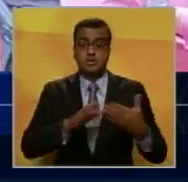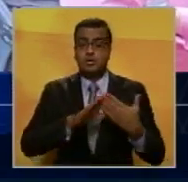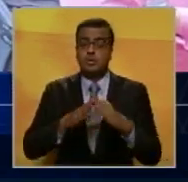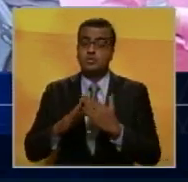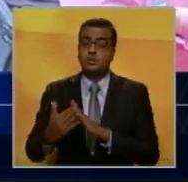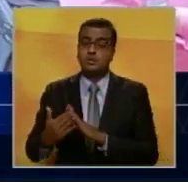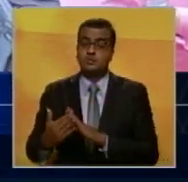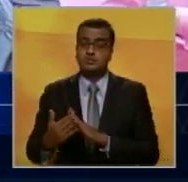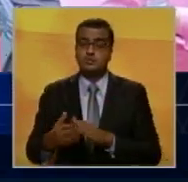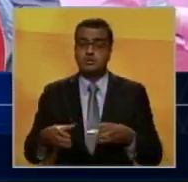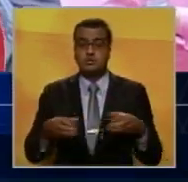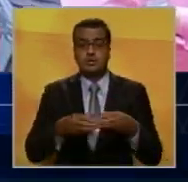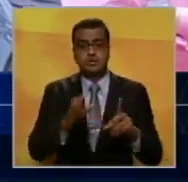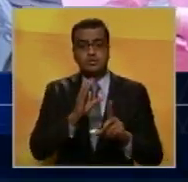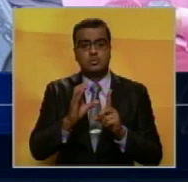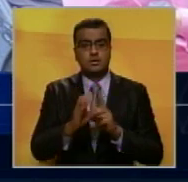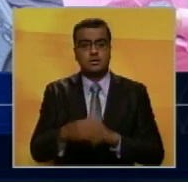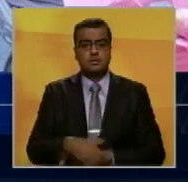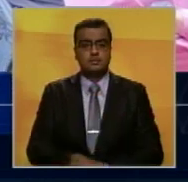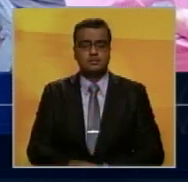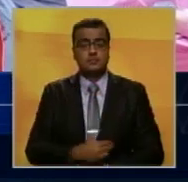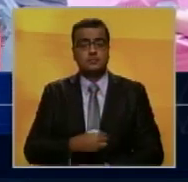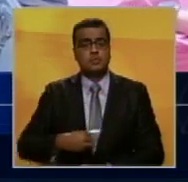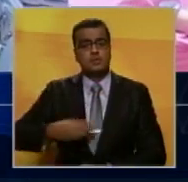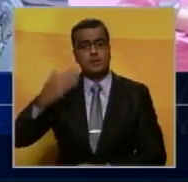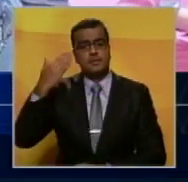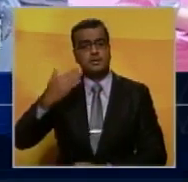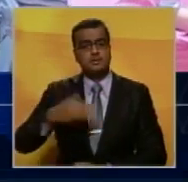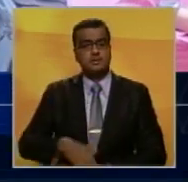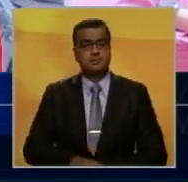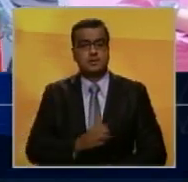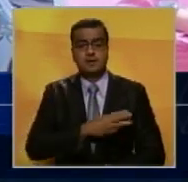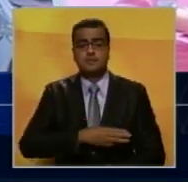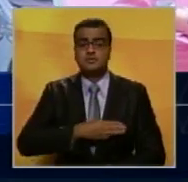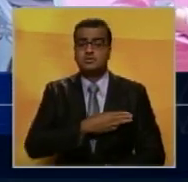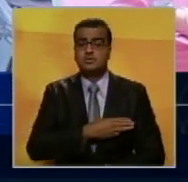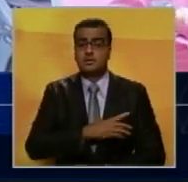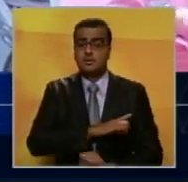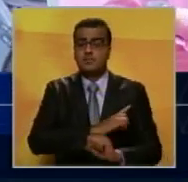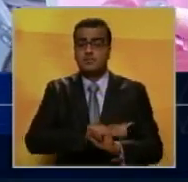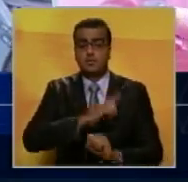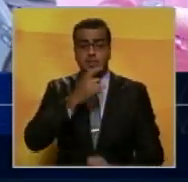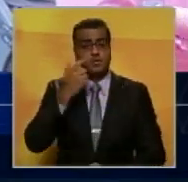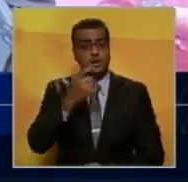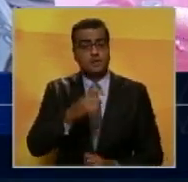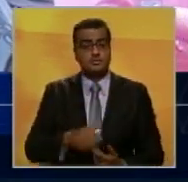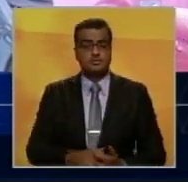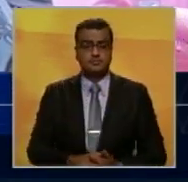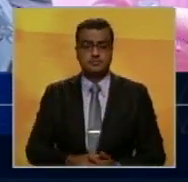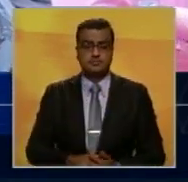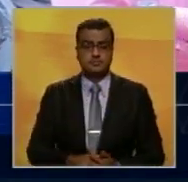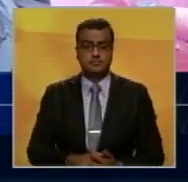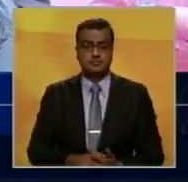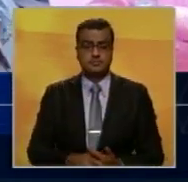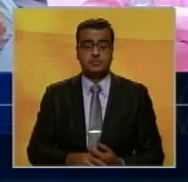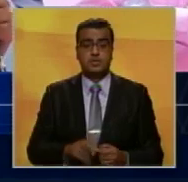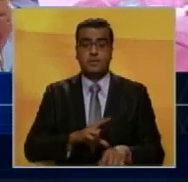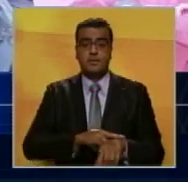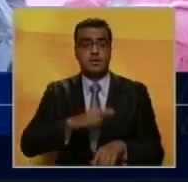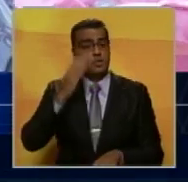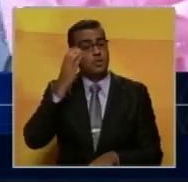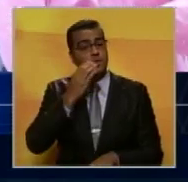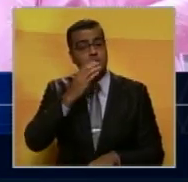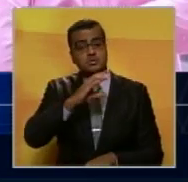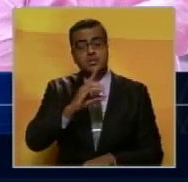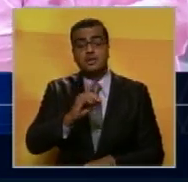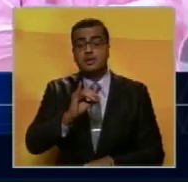comunales, los colectivos culturales, nuestra milicia, las misiones, el poder popular, los médicos cubanos, los